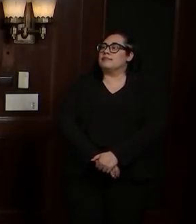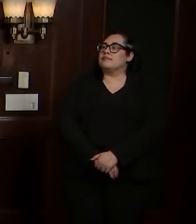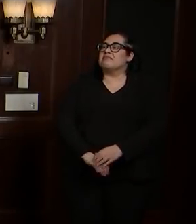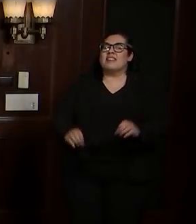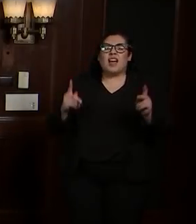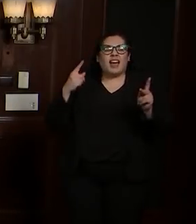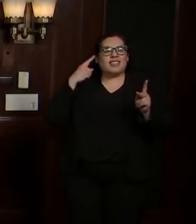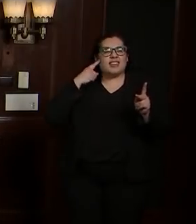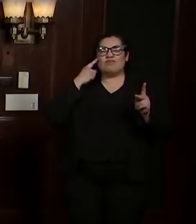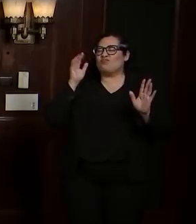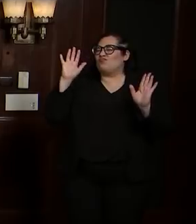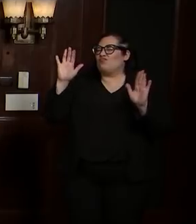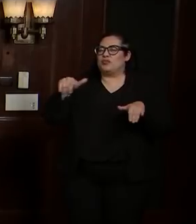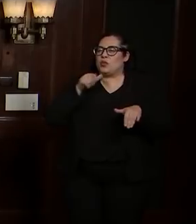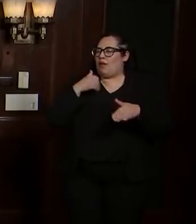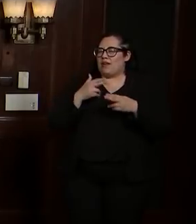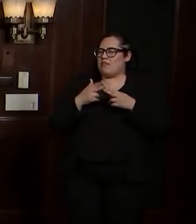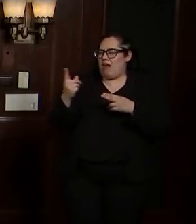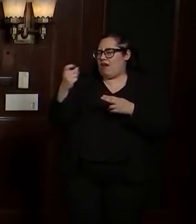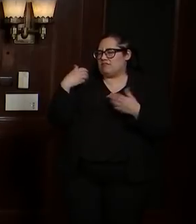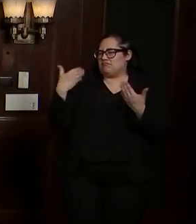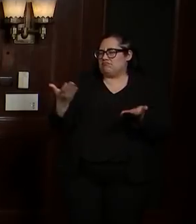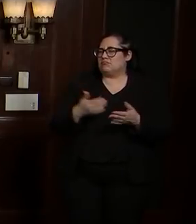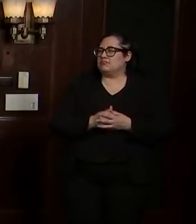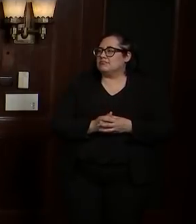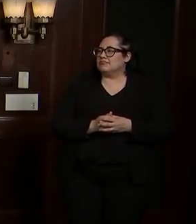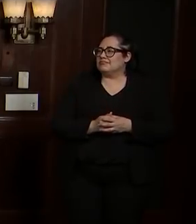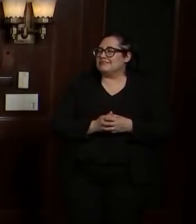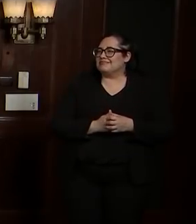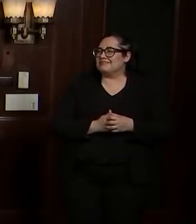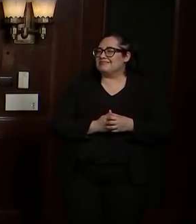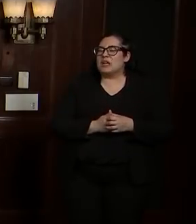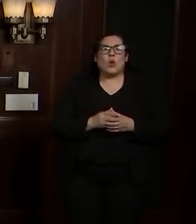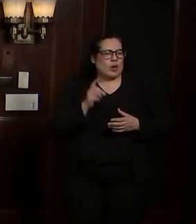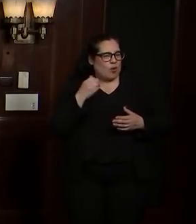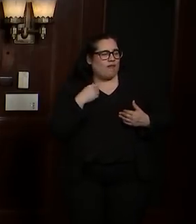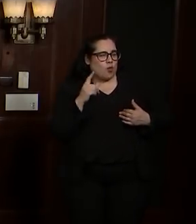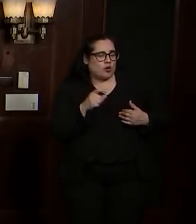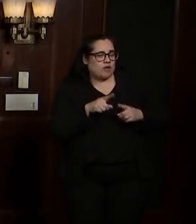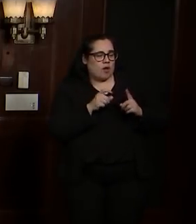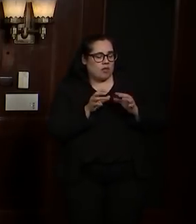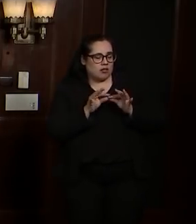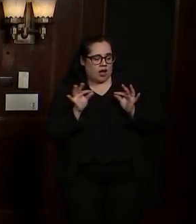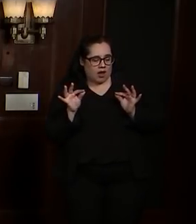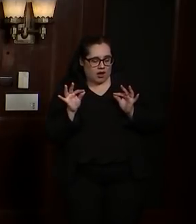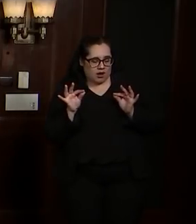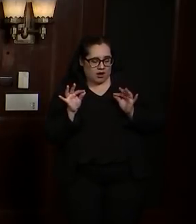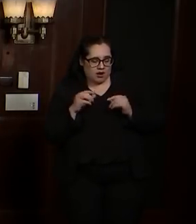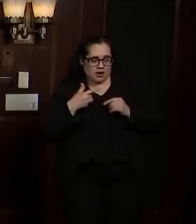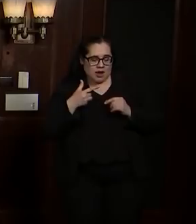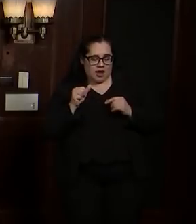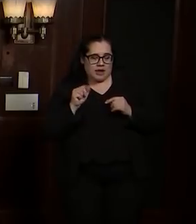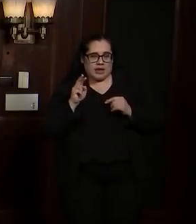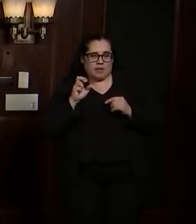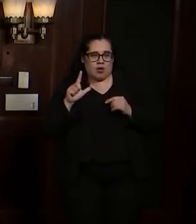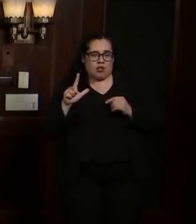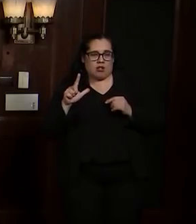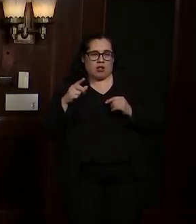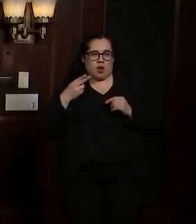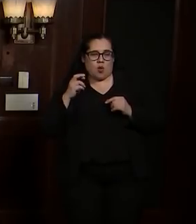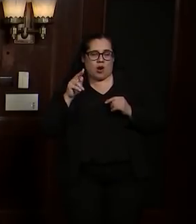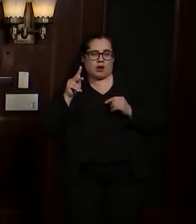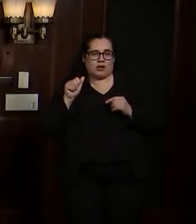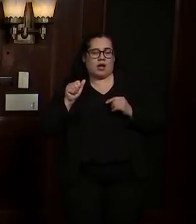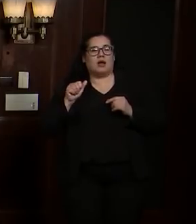All right, I think it's all right if you don't have the name. You can just ask the question. It's fine. We do have a question from the line of Gabriel Herta from